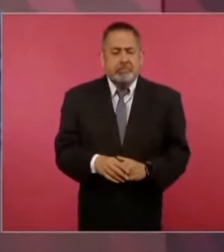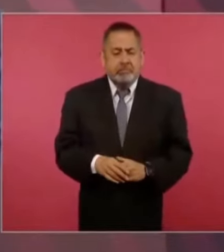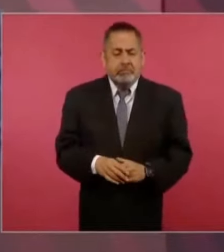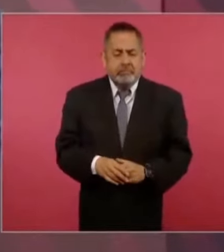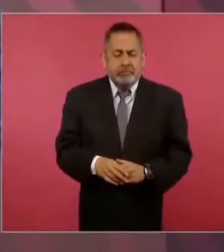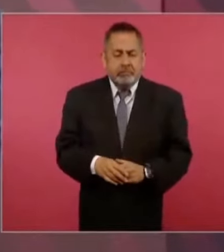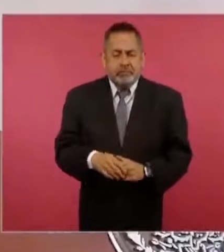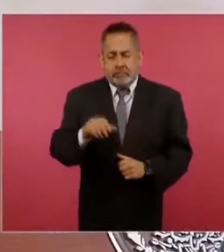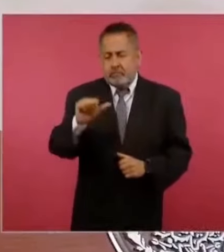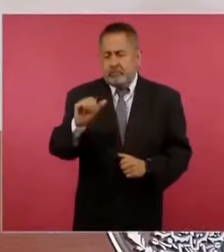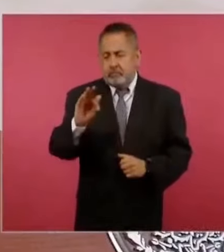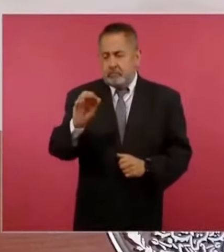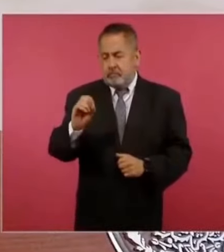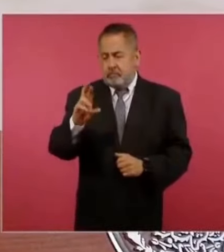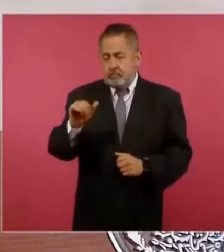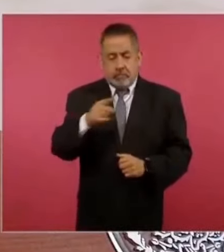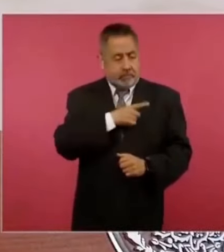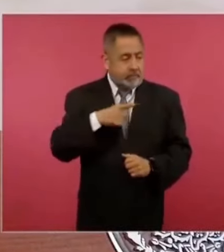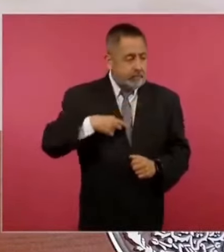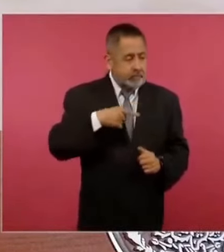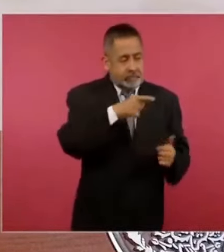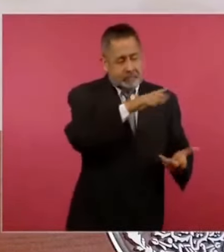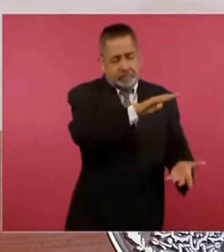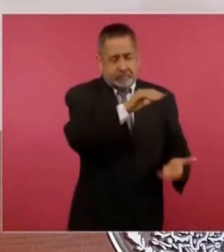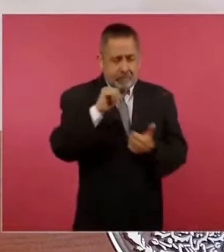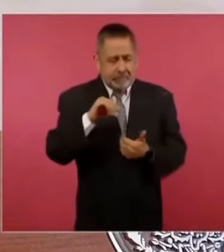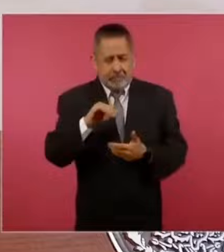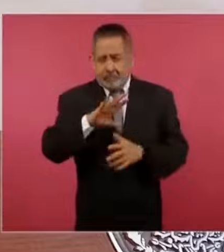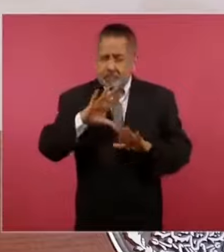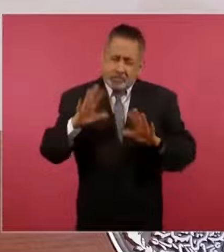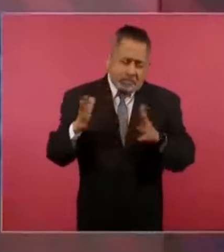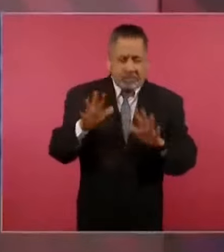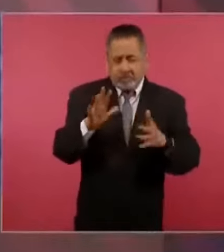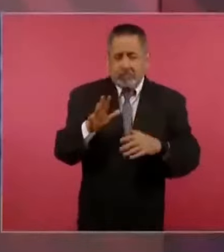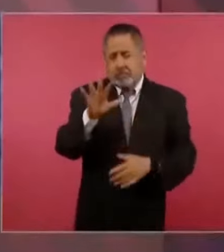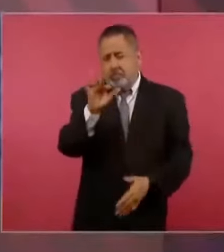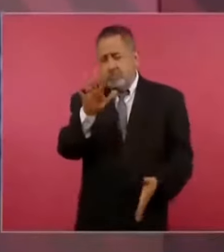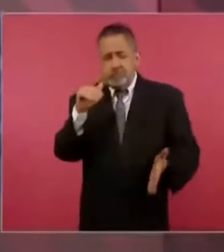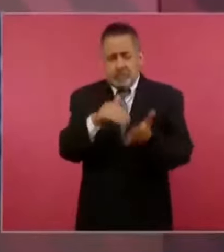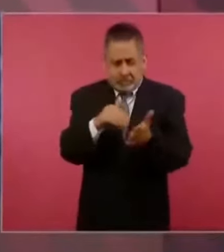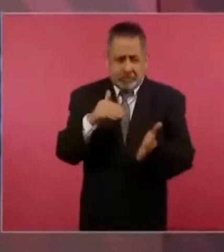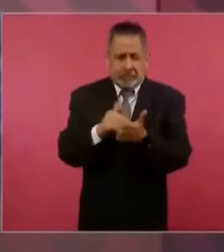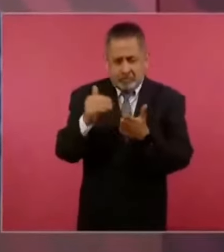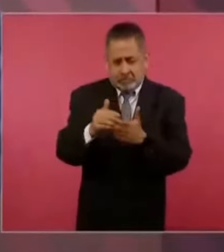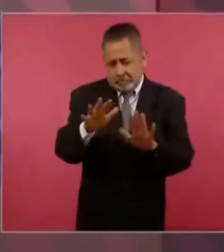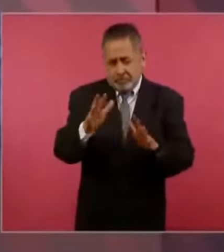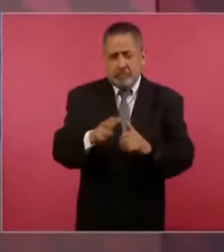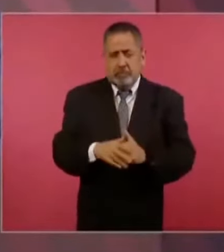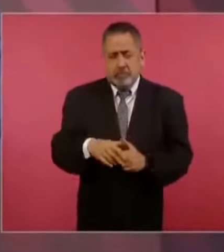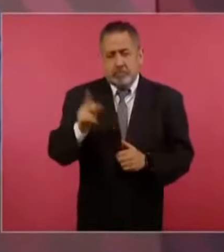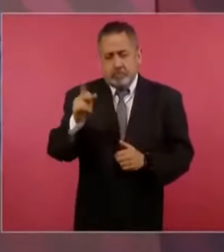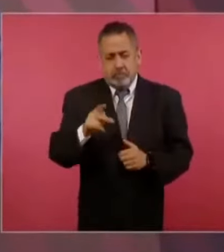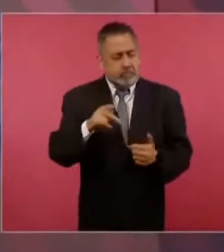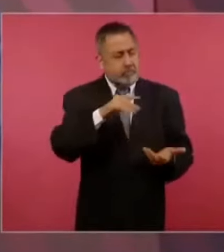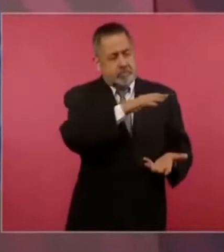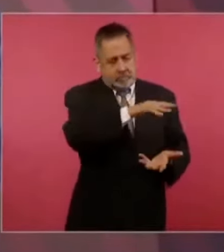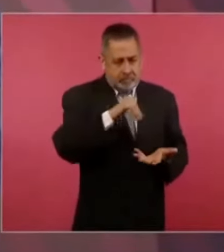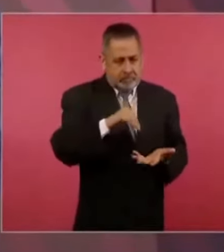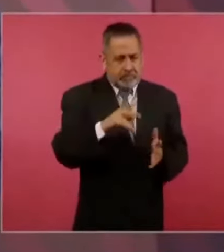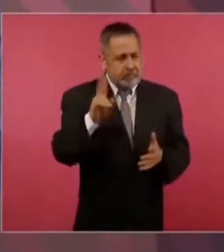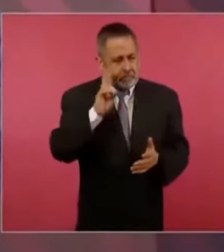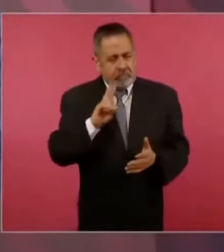las afes tienen que entregar alrededor de 40000 millones pero van